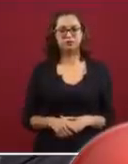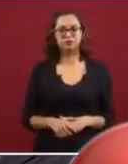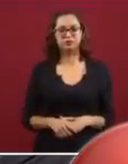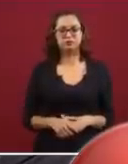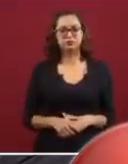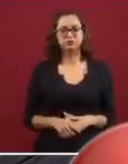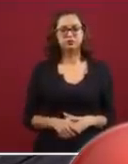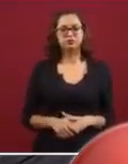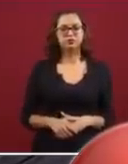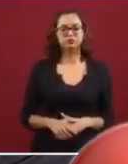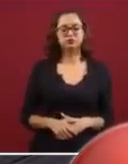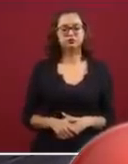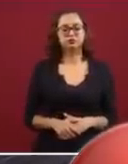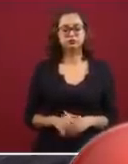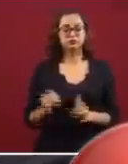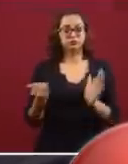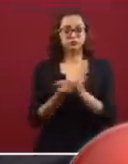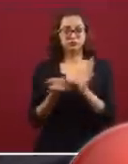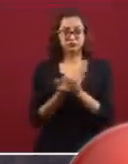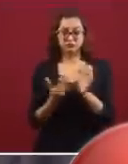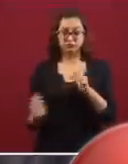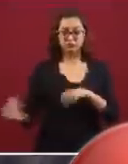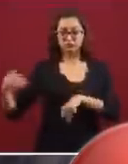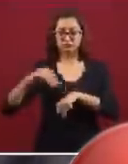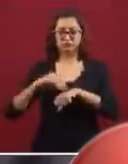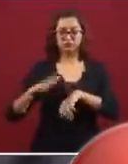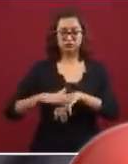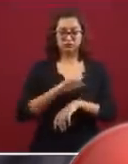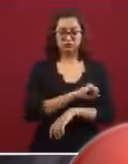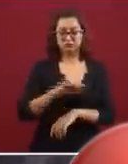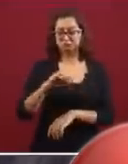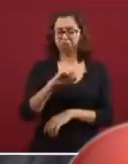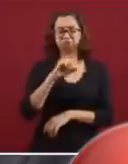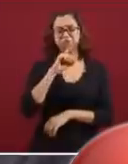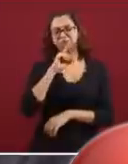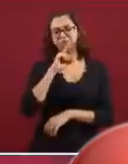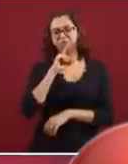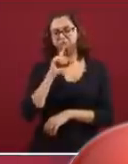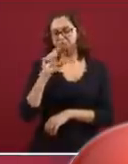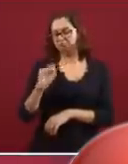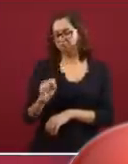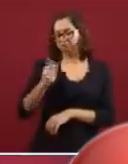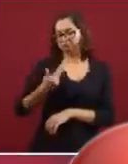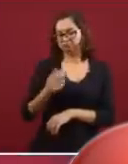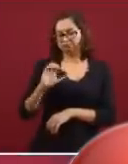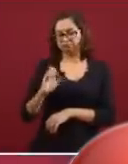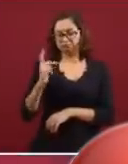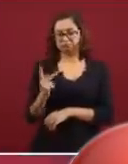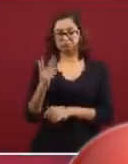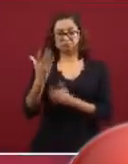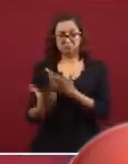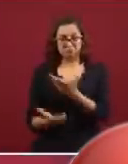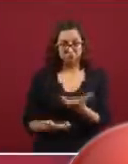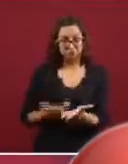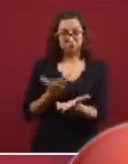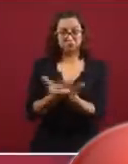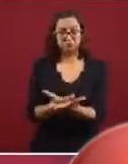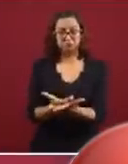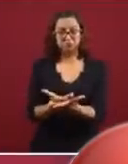impuestos, y si Hacienda propuso eso,